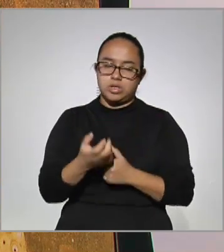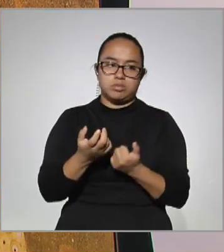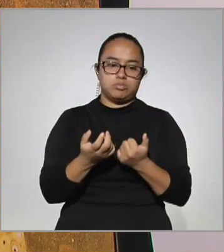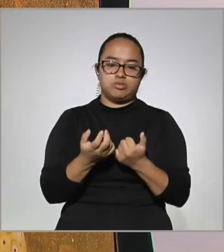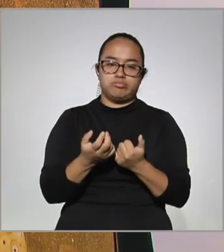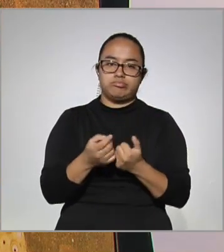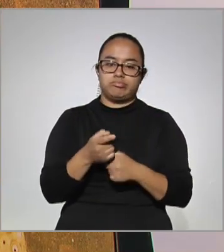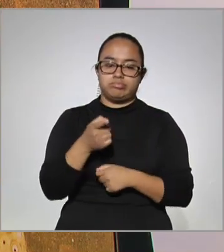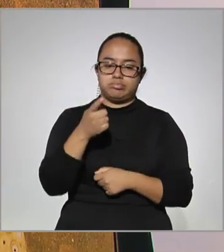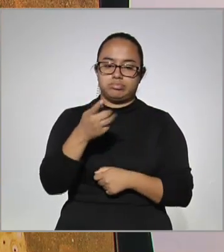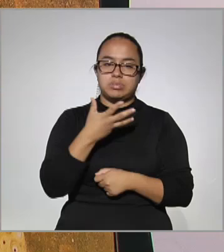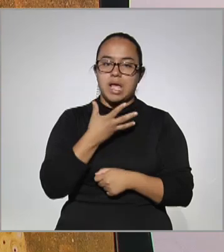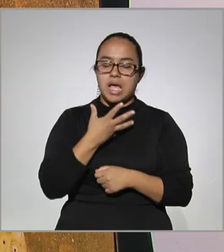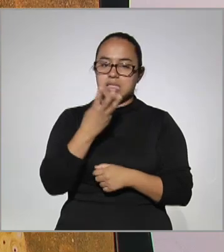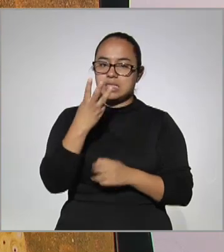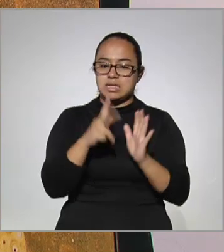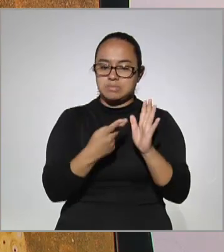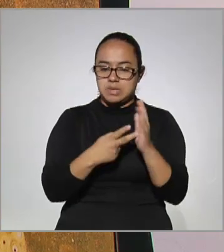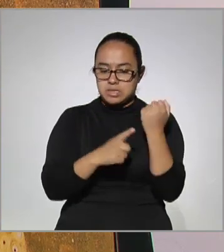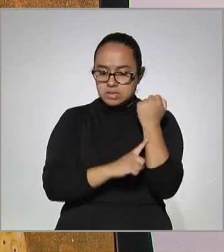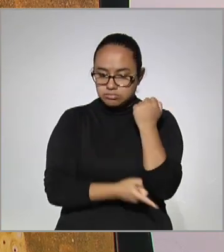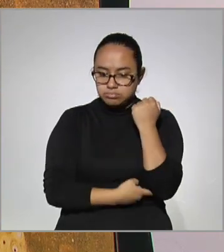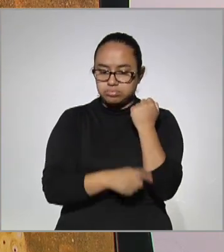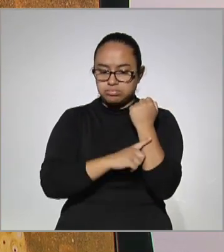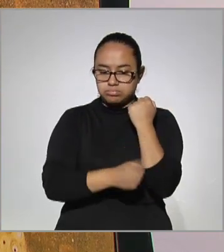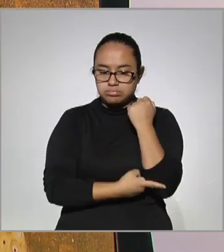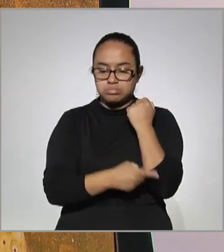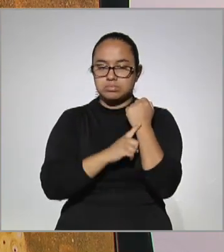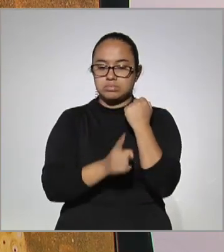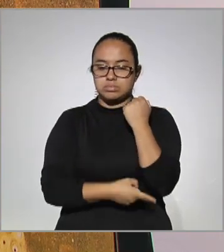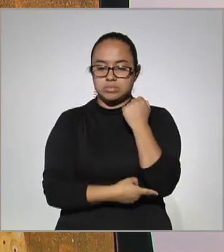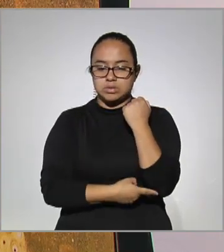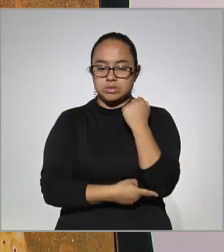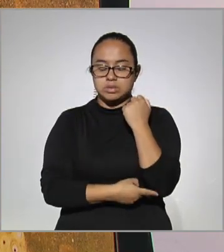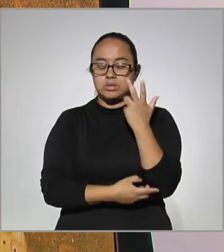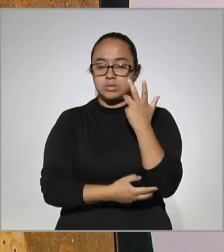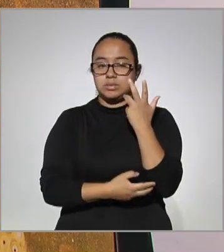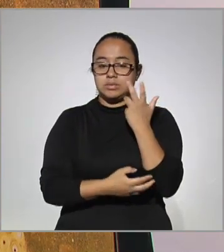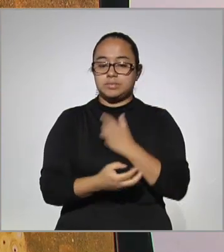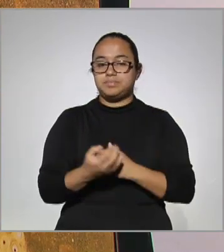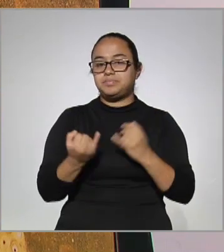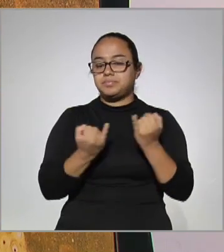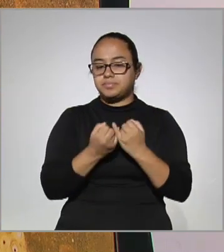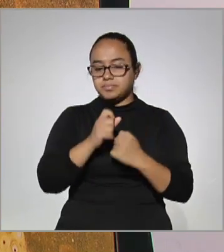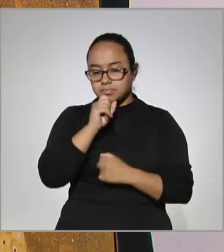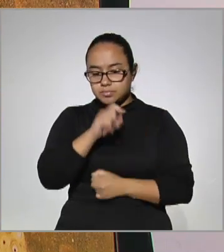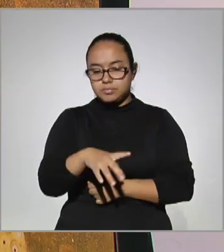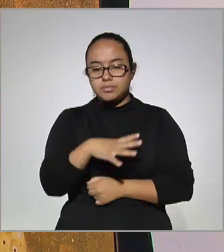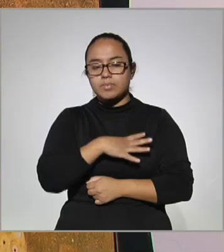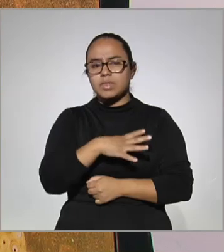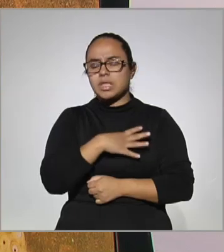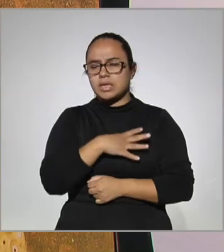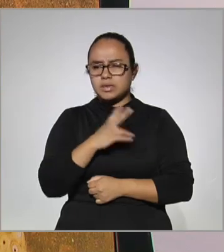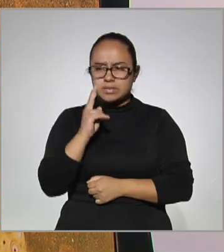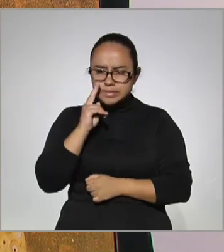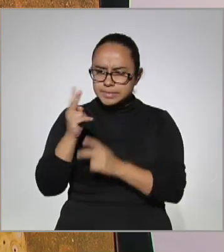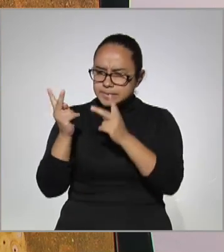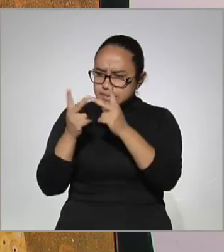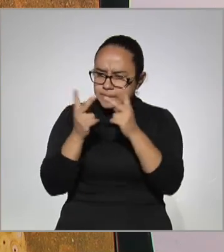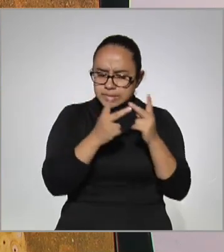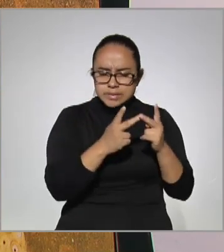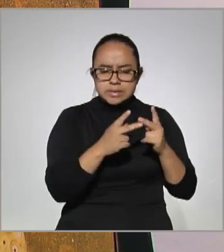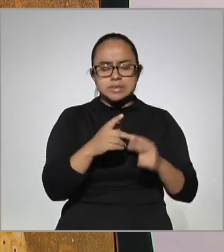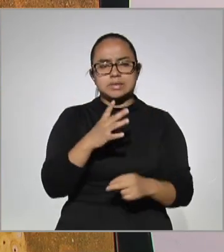tener más de 3 embarazos, que es otra situación. Y también tenemos la coincidencia